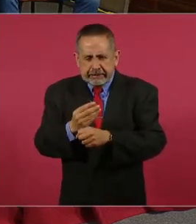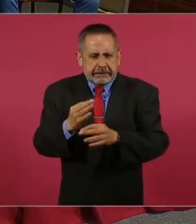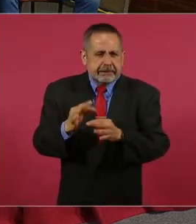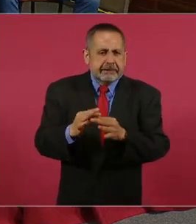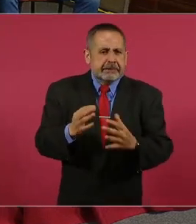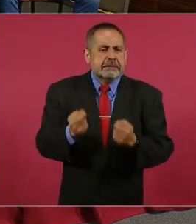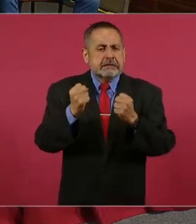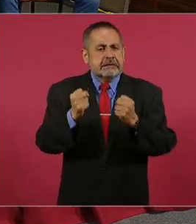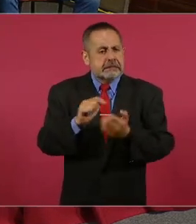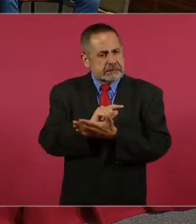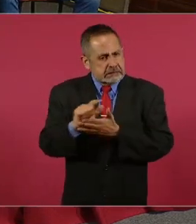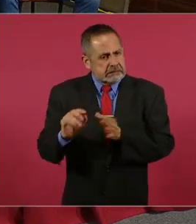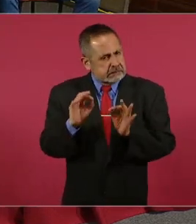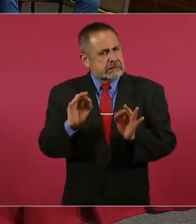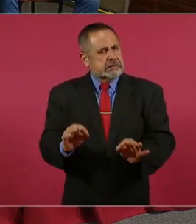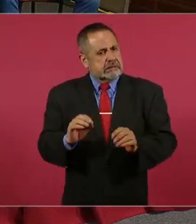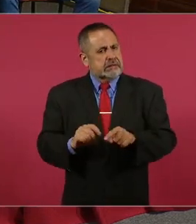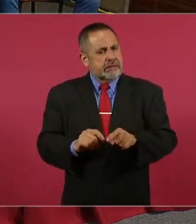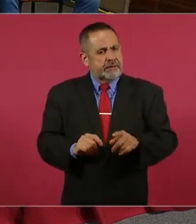donde